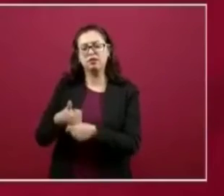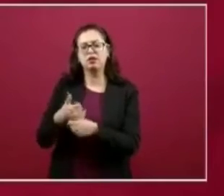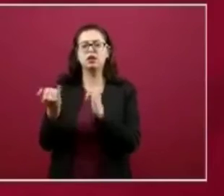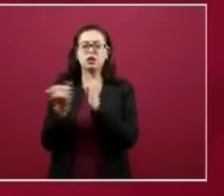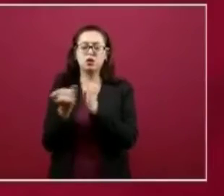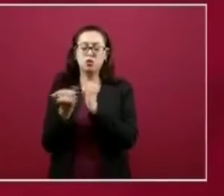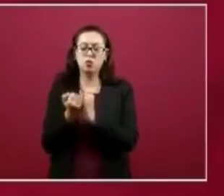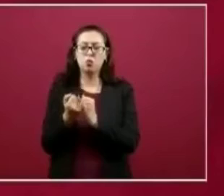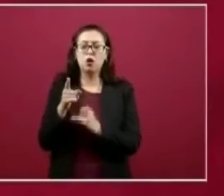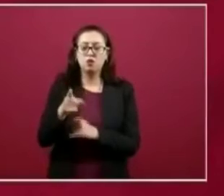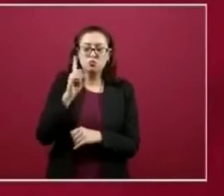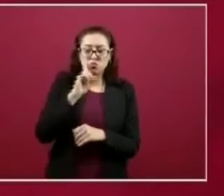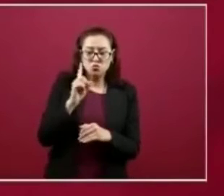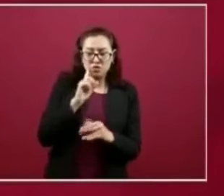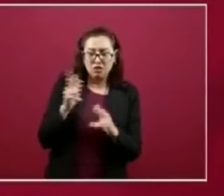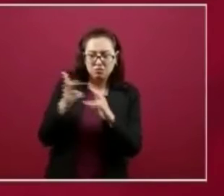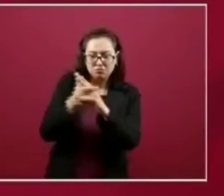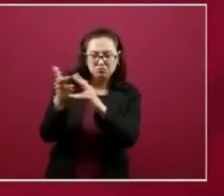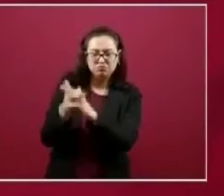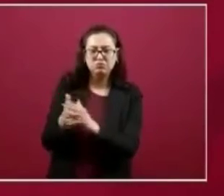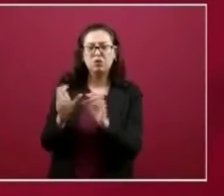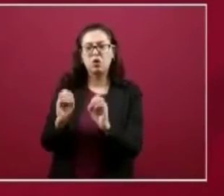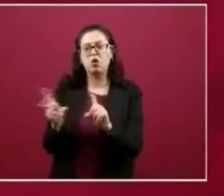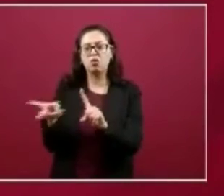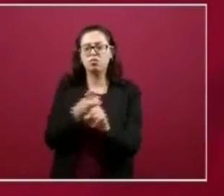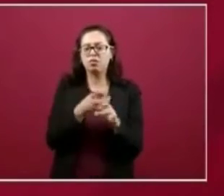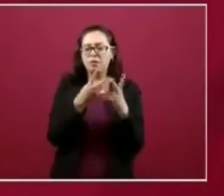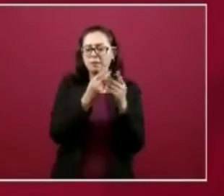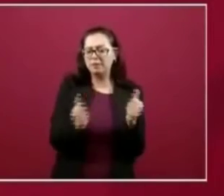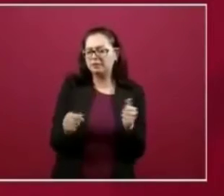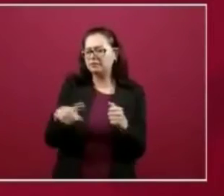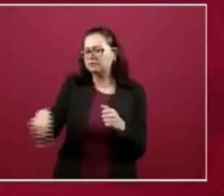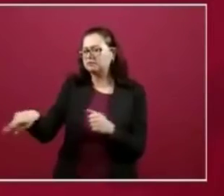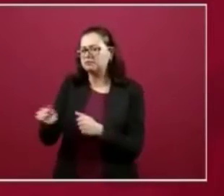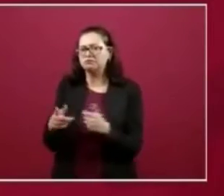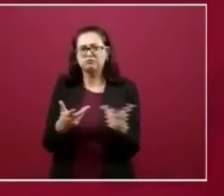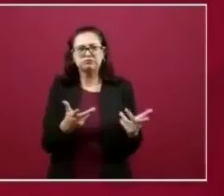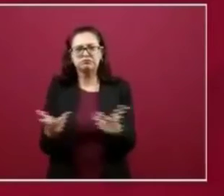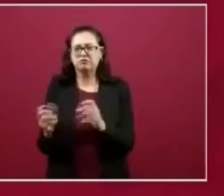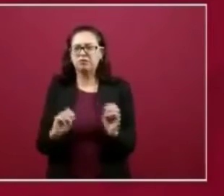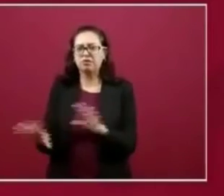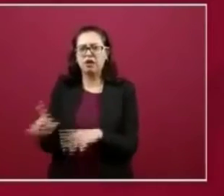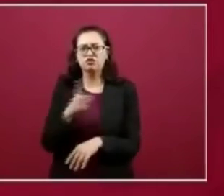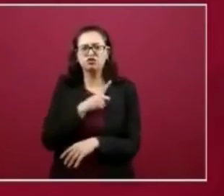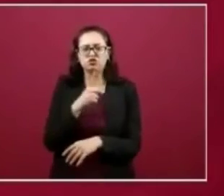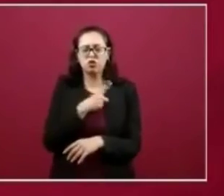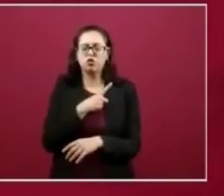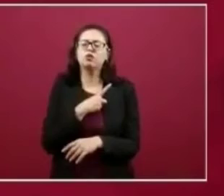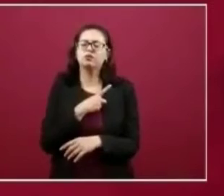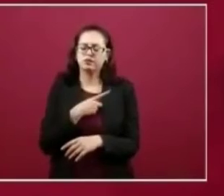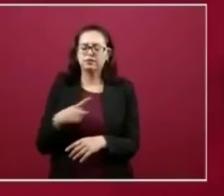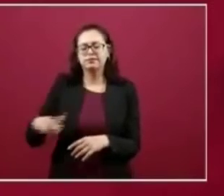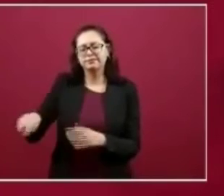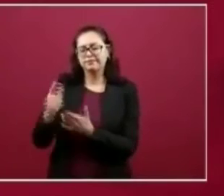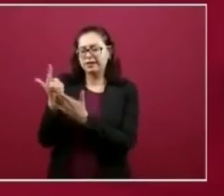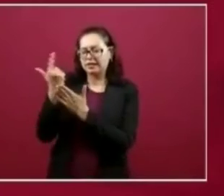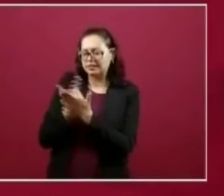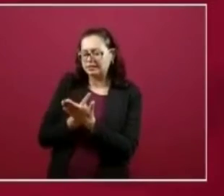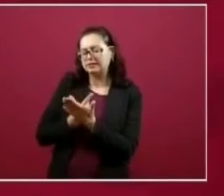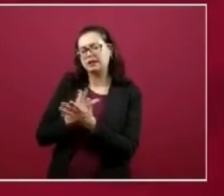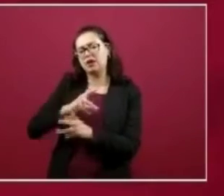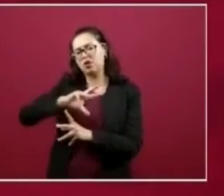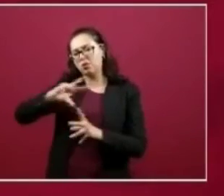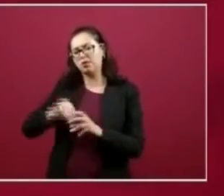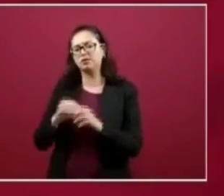de las mujeres asesinadas y desaparecidos, que nos va a permitir dar una atención y acompañamiento